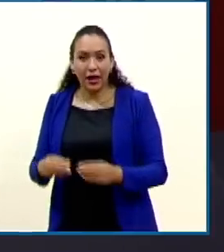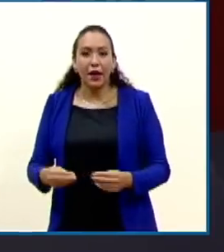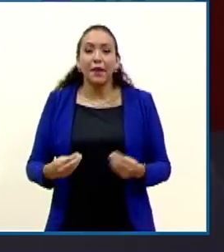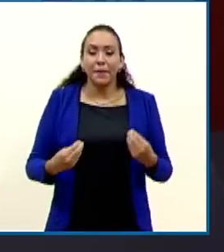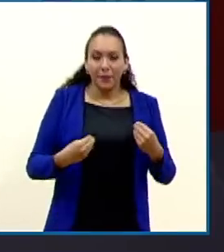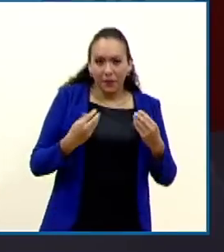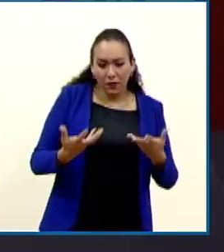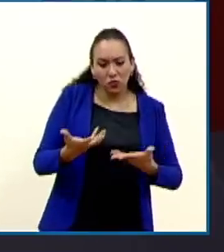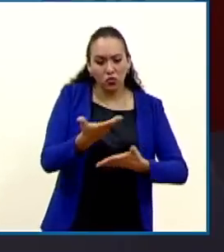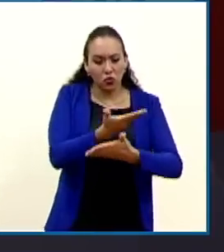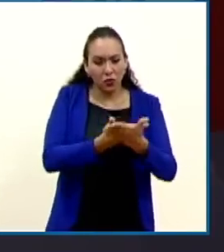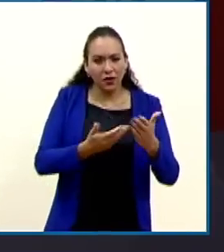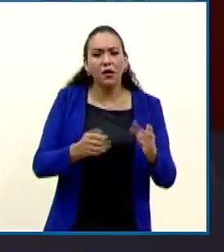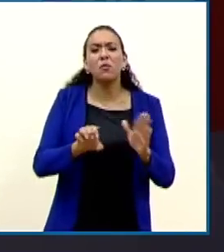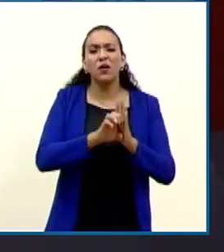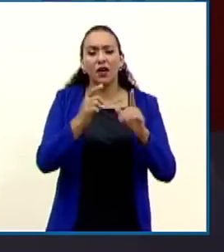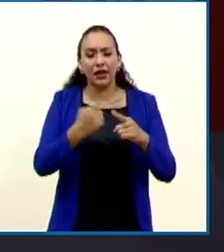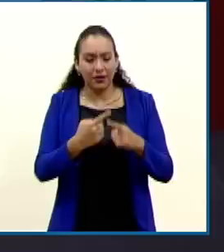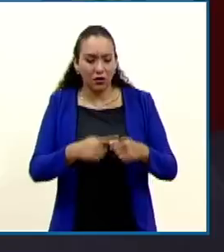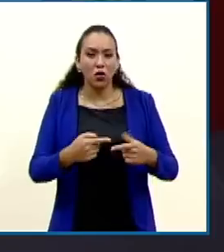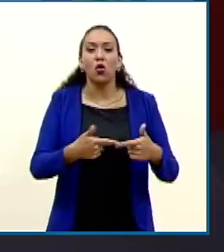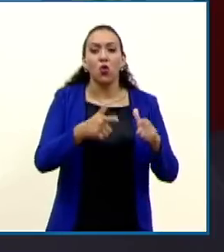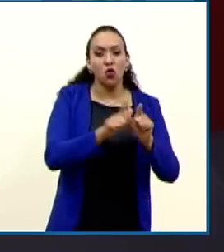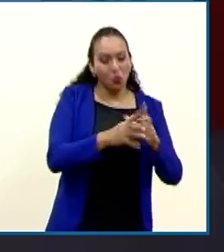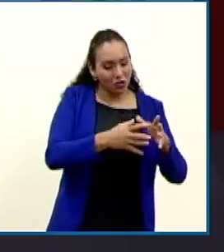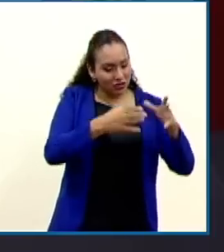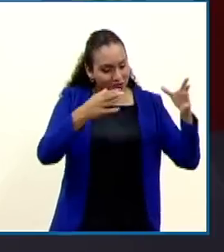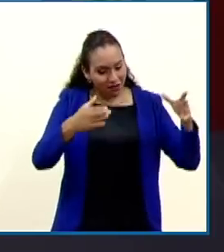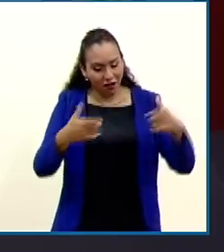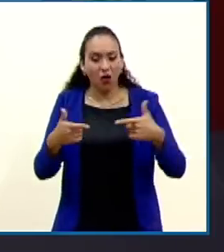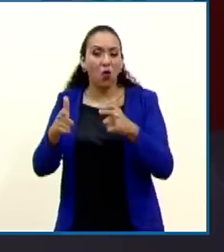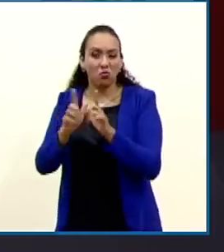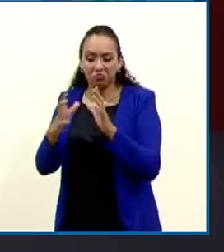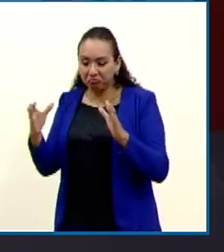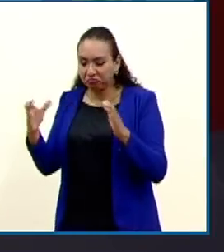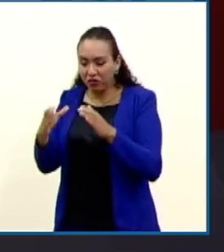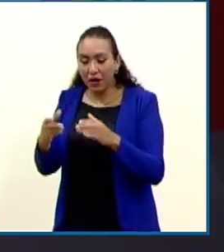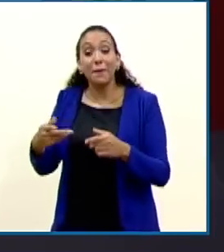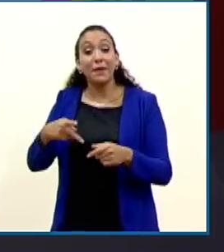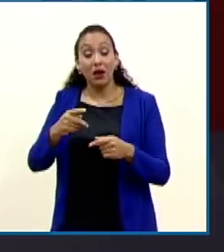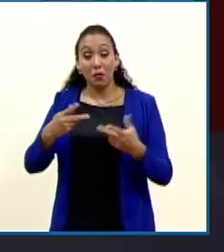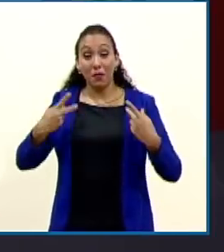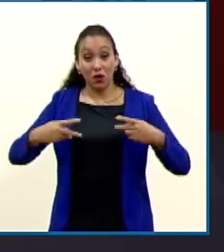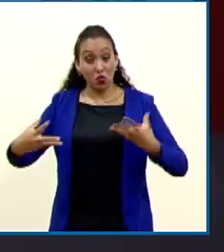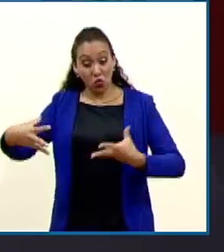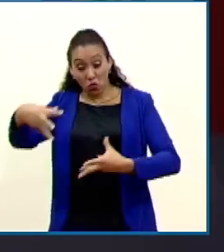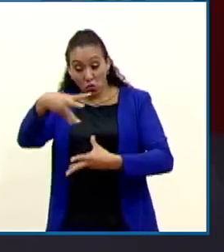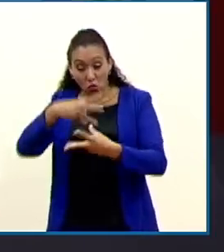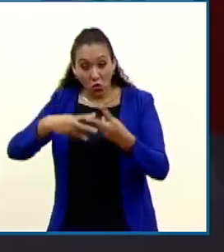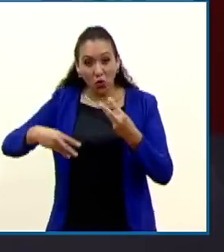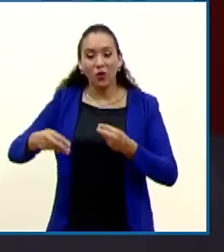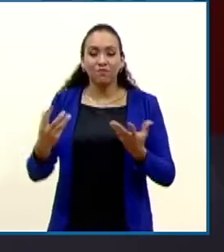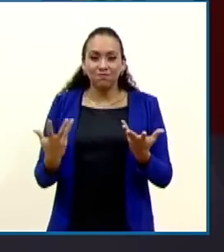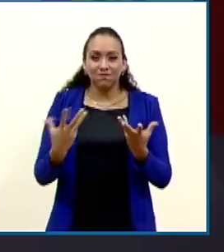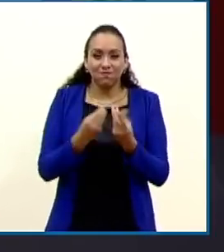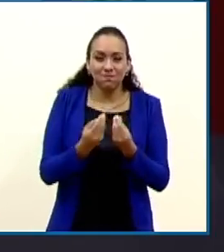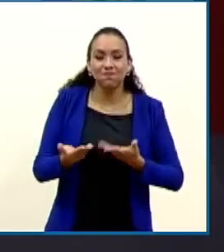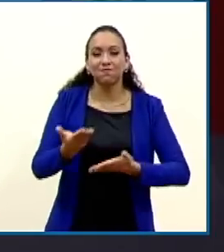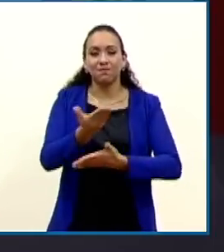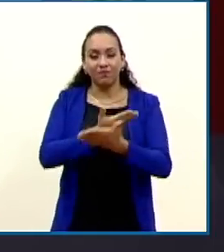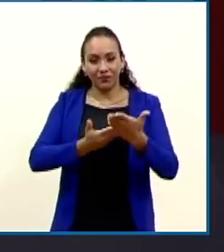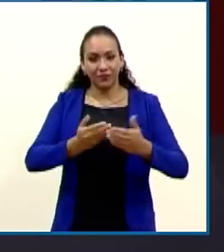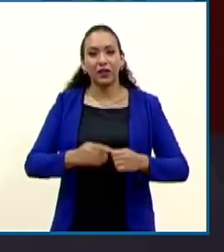donde ningún estado de cosas puede suponer un dominio para derrotar